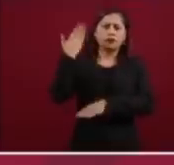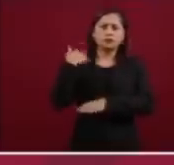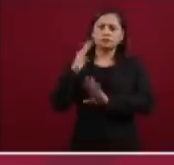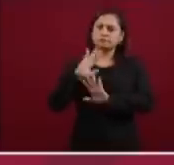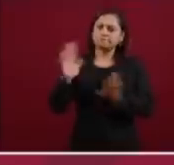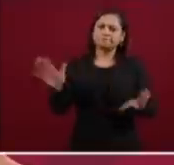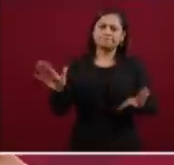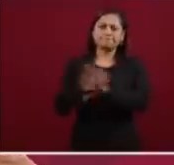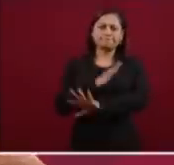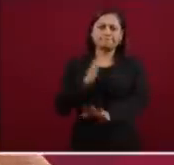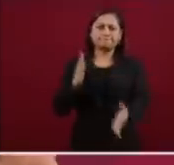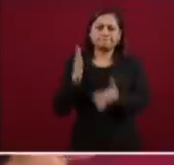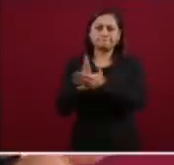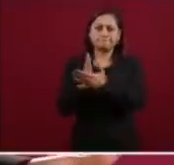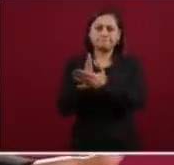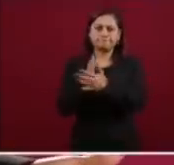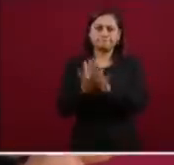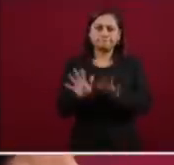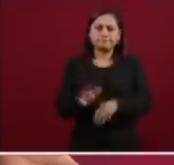además